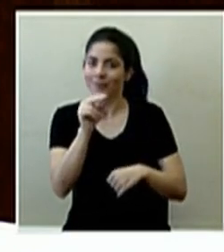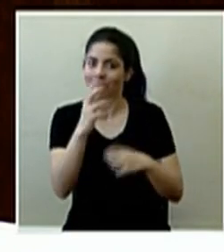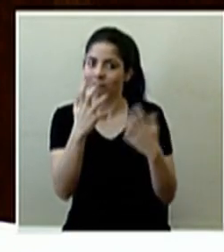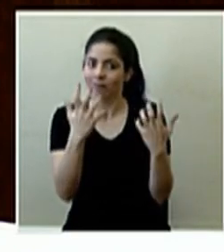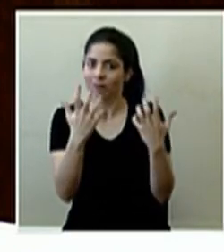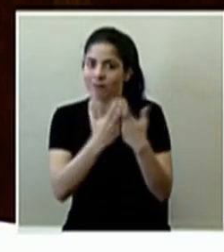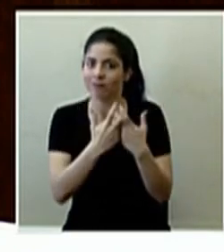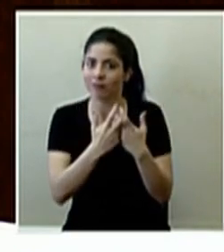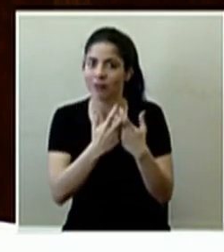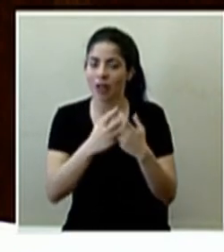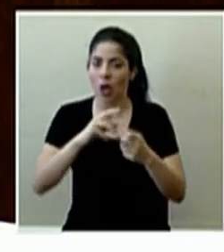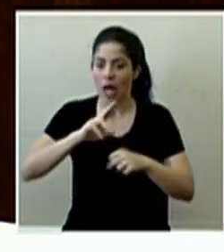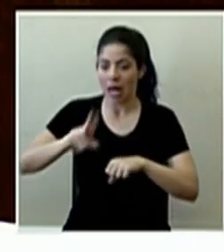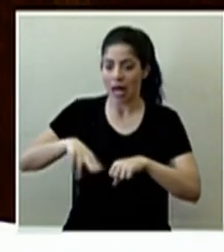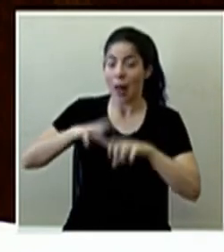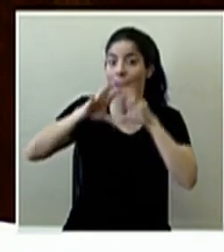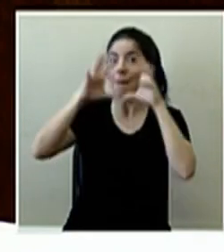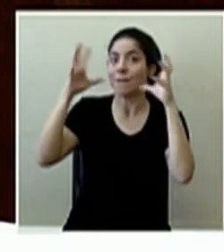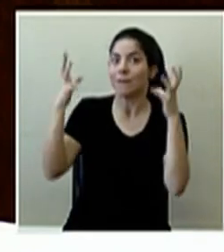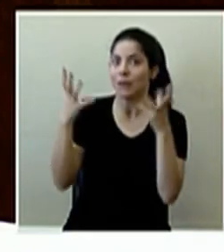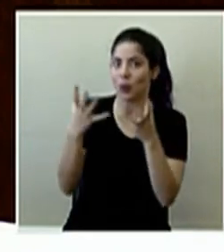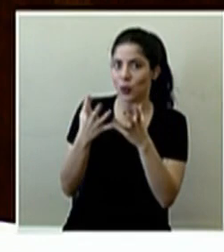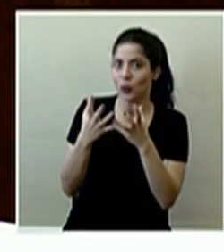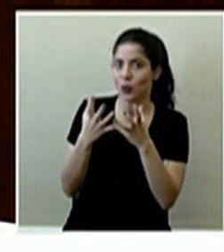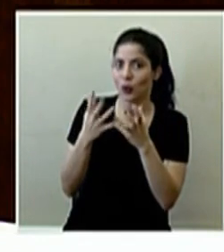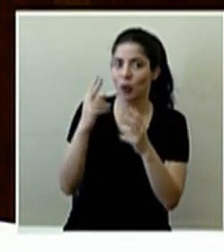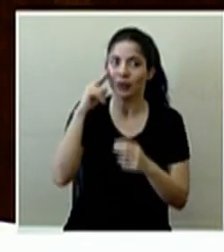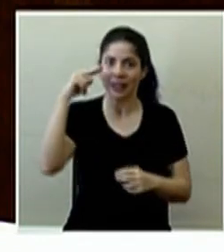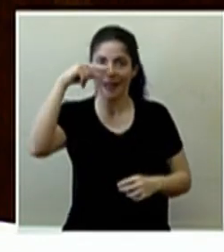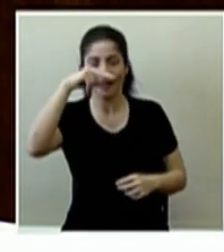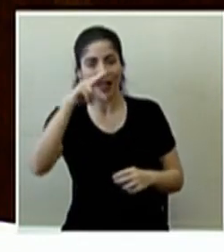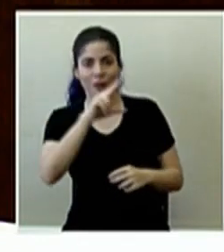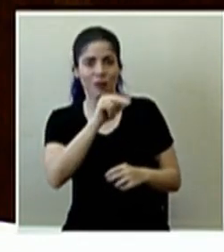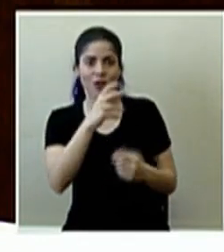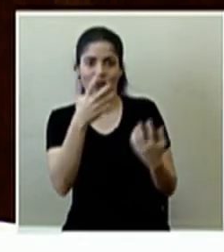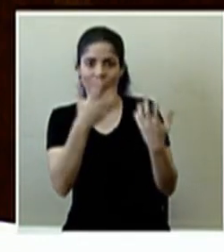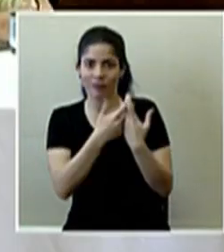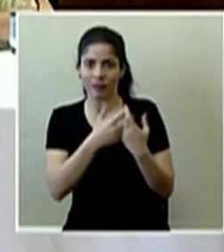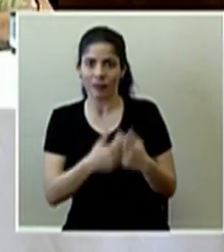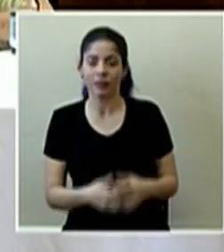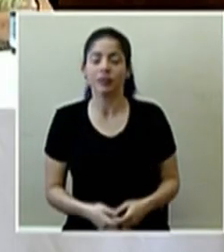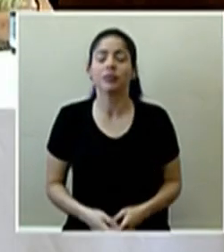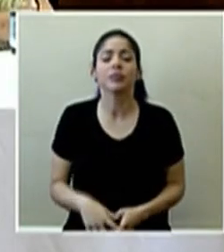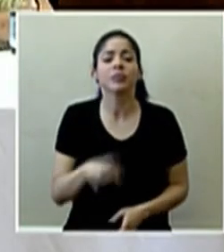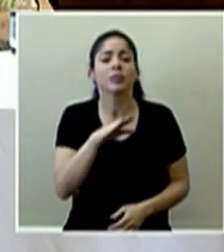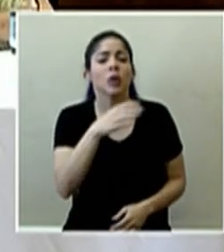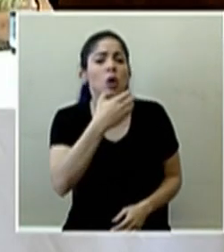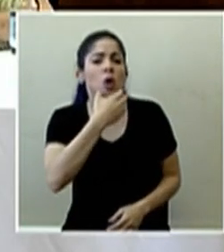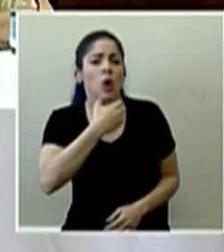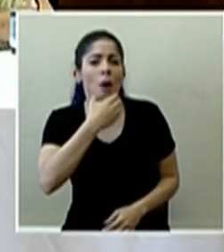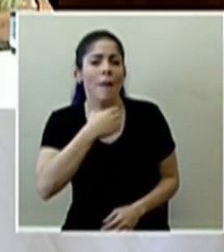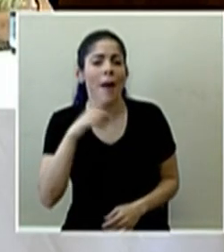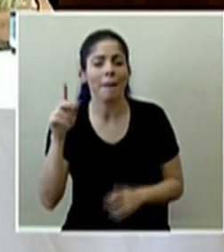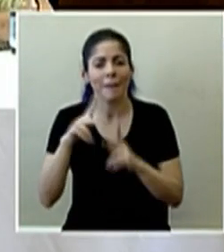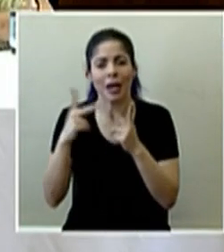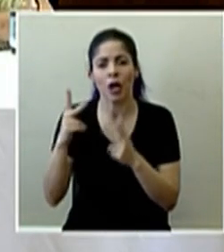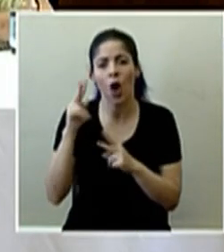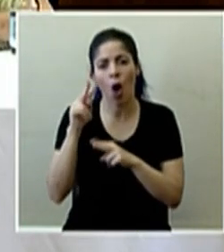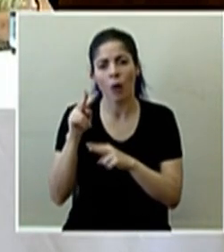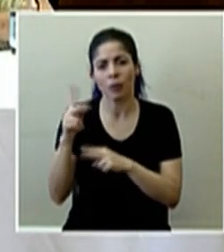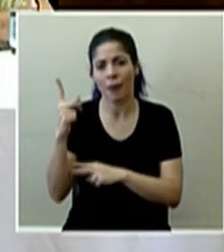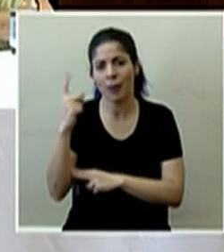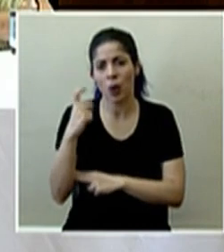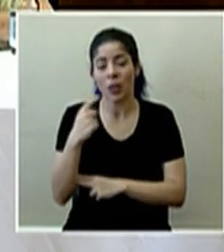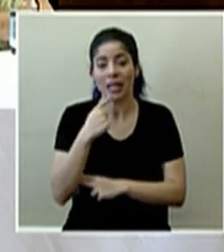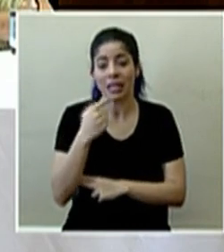lo que a nivel nacional o a nivel mundial se observa. Don Román, el observador nos consulta. En los